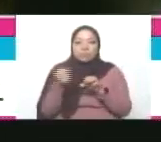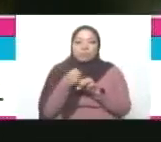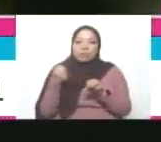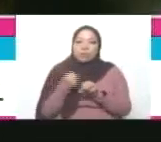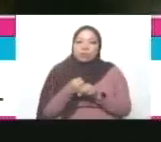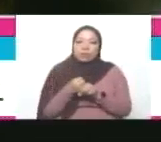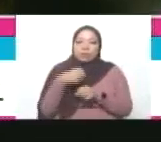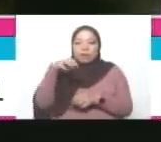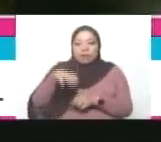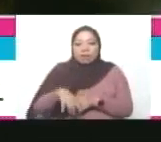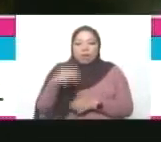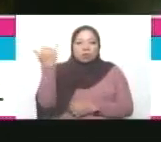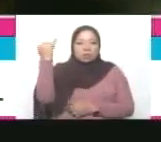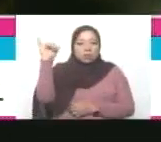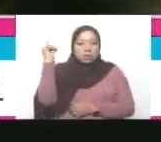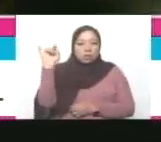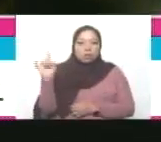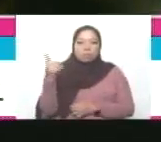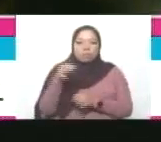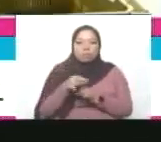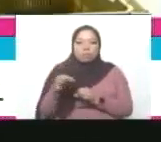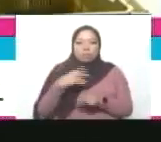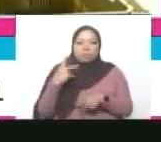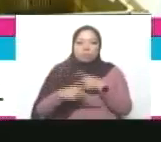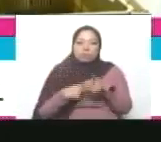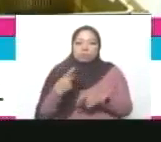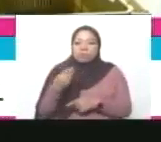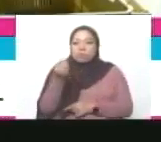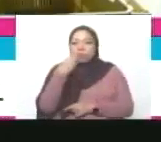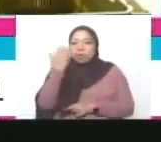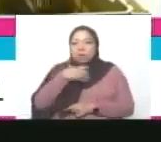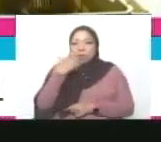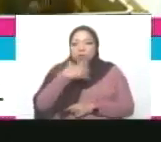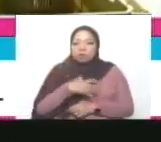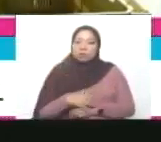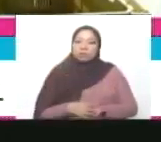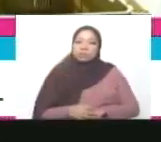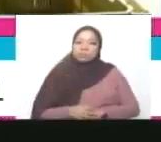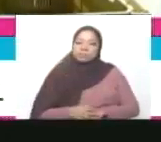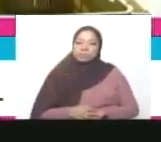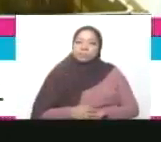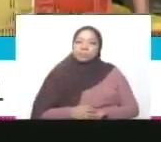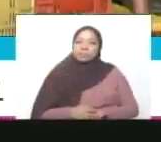Bastida, del estado de Yaracuy, que es el primer municipio productor de aguacate del estado. Mahuel Piña.